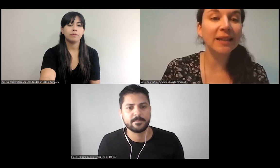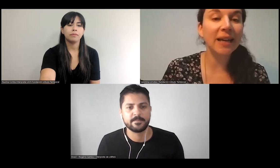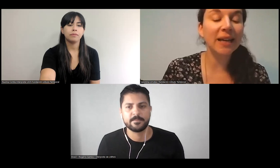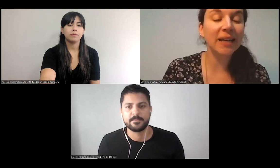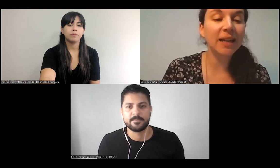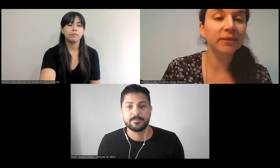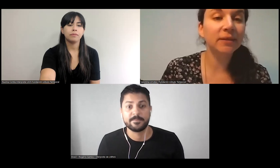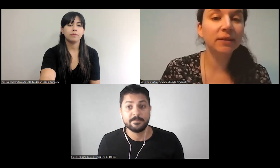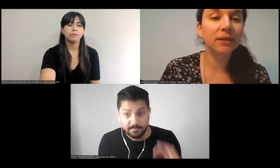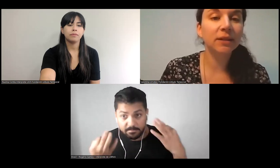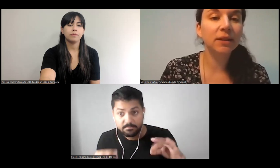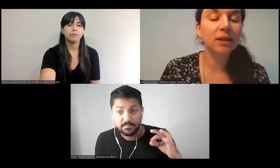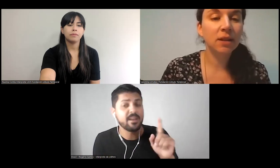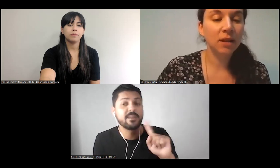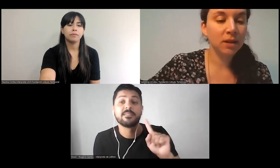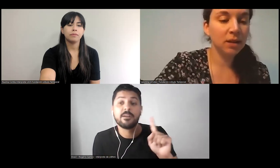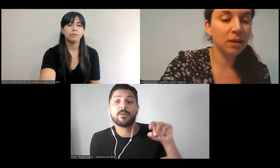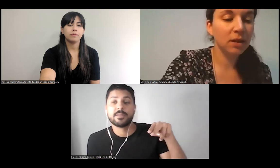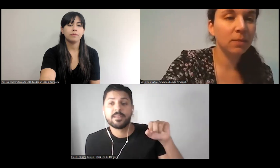Hasta Natalia.